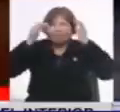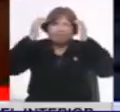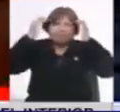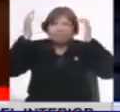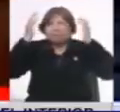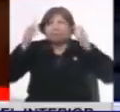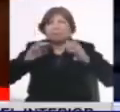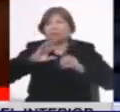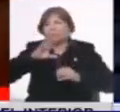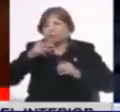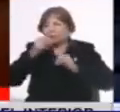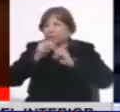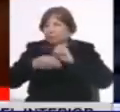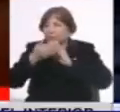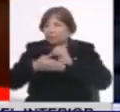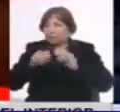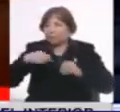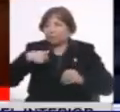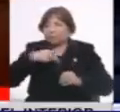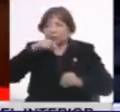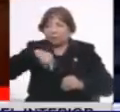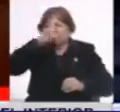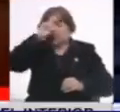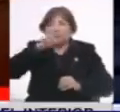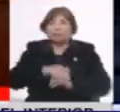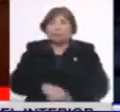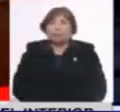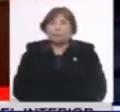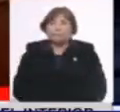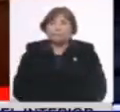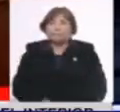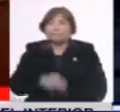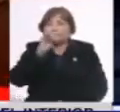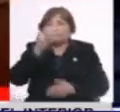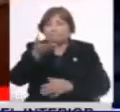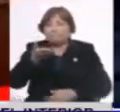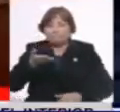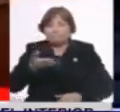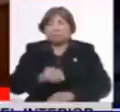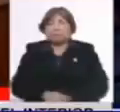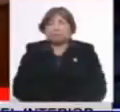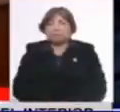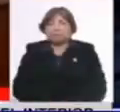actual inseguridad ciudadana que viene atravesando nuestro país y me invitó